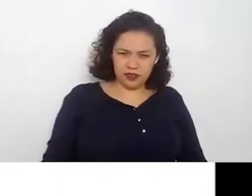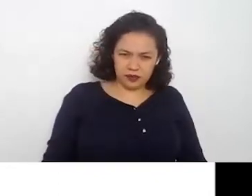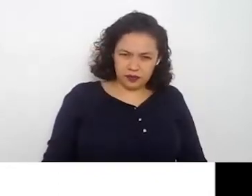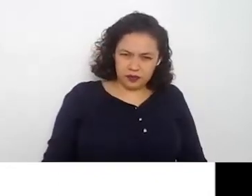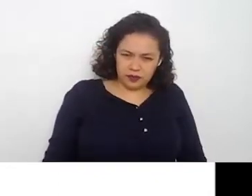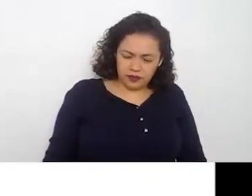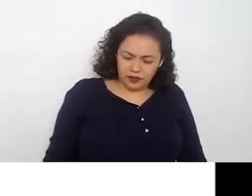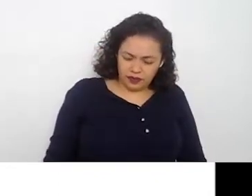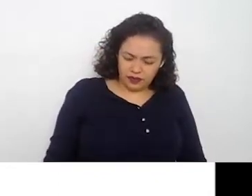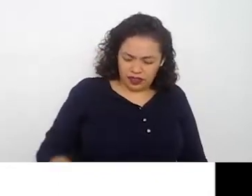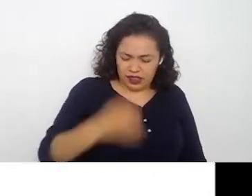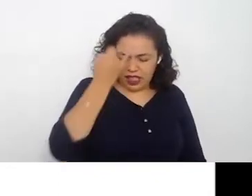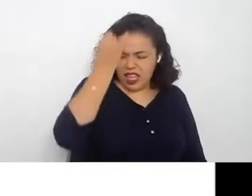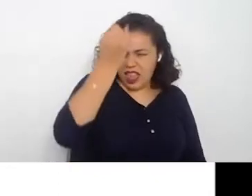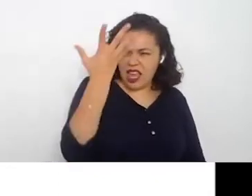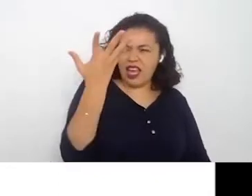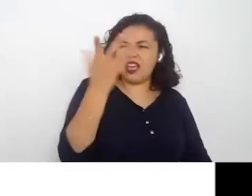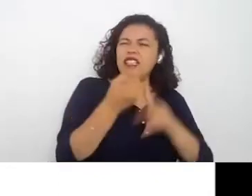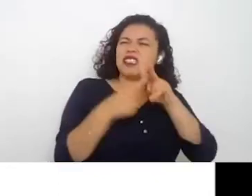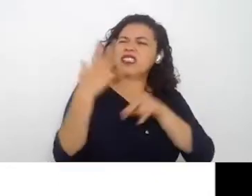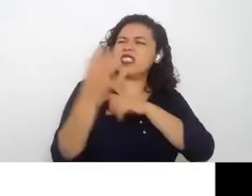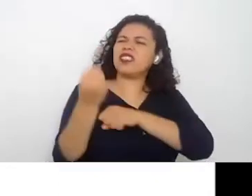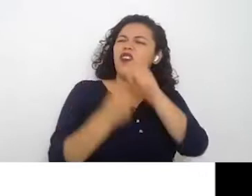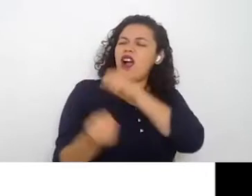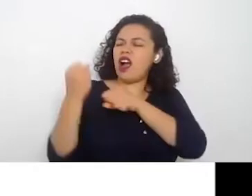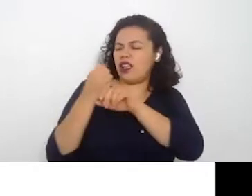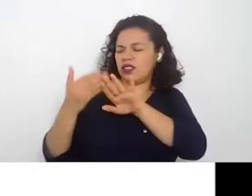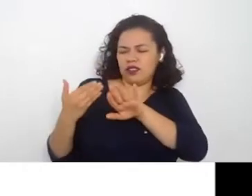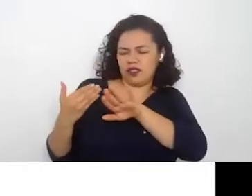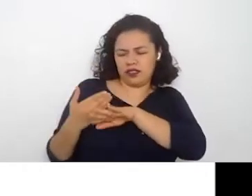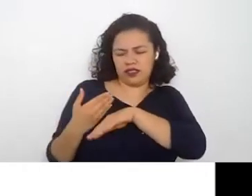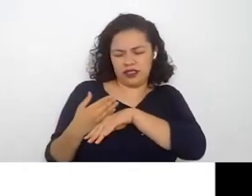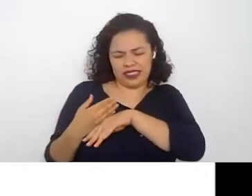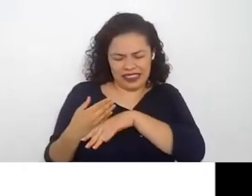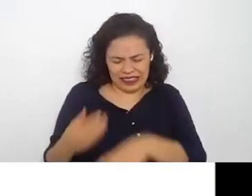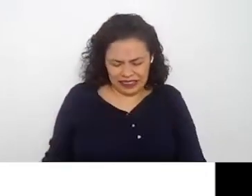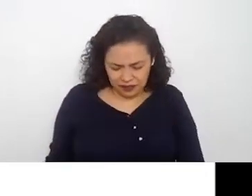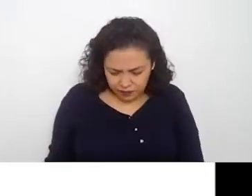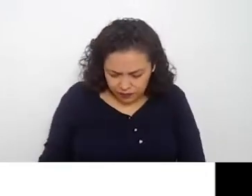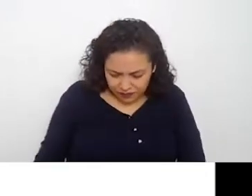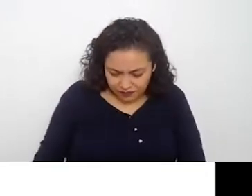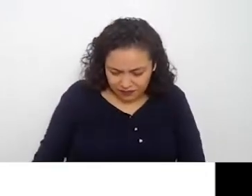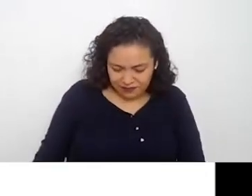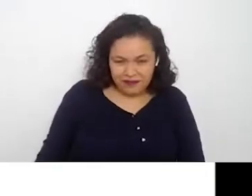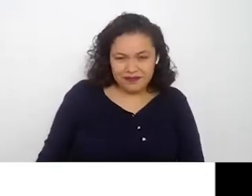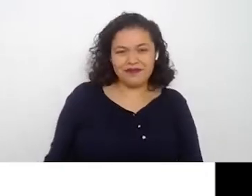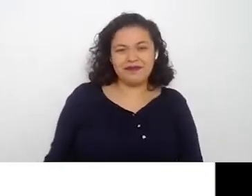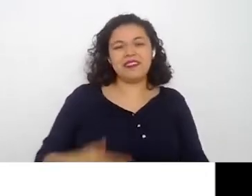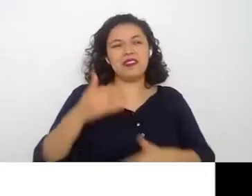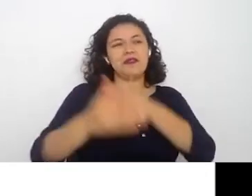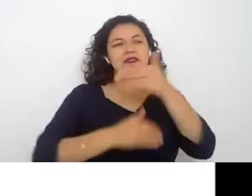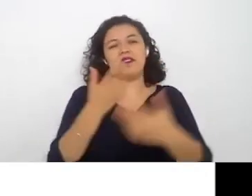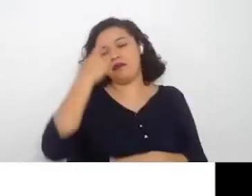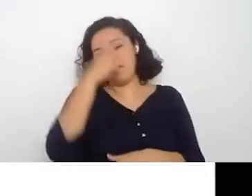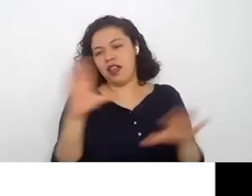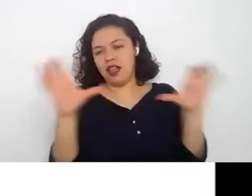5 años, ¿sí? Y realmente era un proceso de certificarte